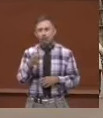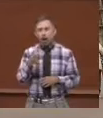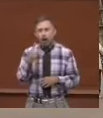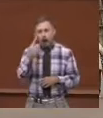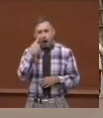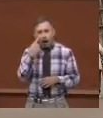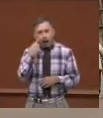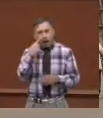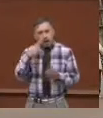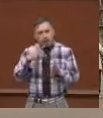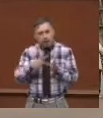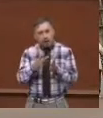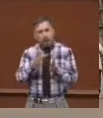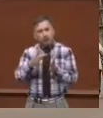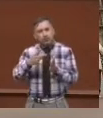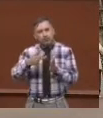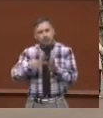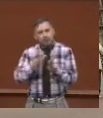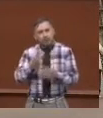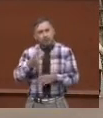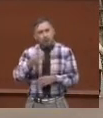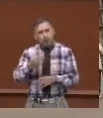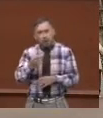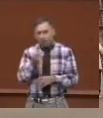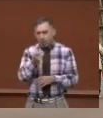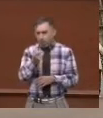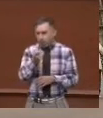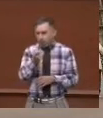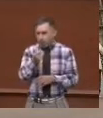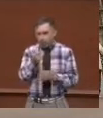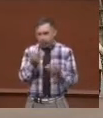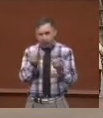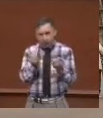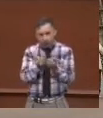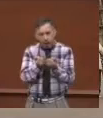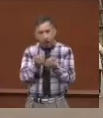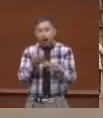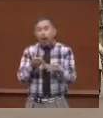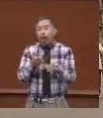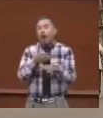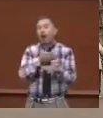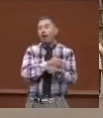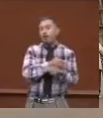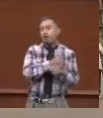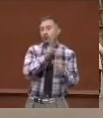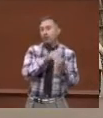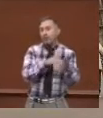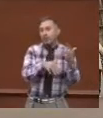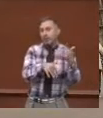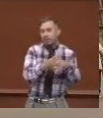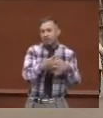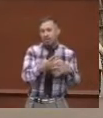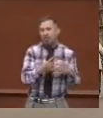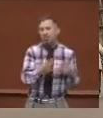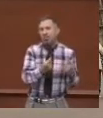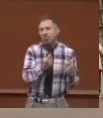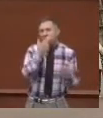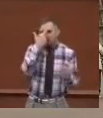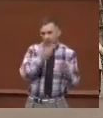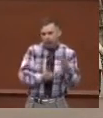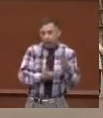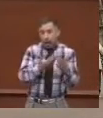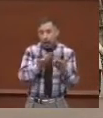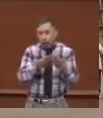repite una conducta muy semejante a la infractora de 2015, pero en